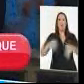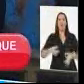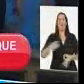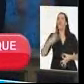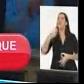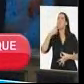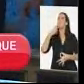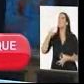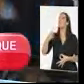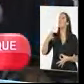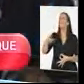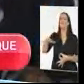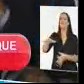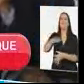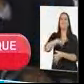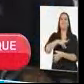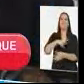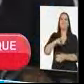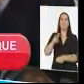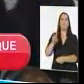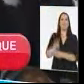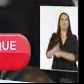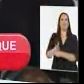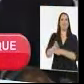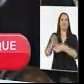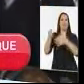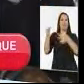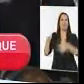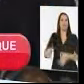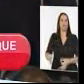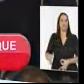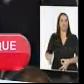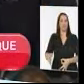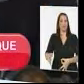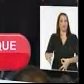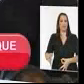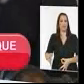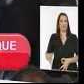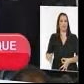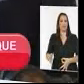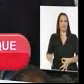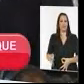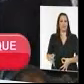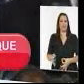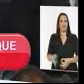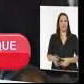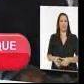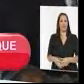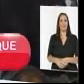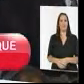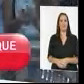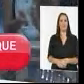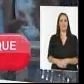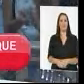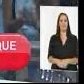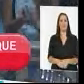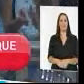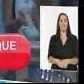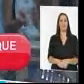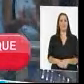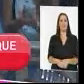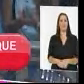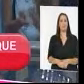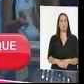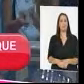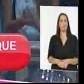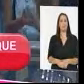Lo que ocurre es que el diálogo no puede ser de ese tipo. No. Yo creo que la Argentina necesita un marco institucional, exacto, de diálogo